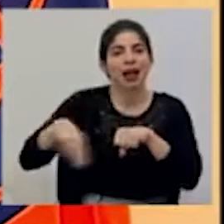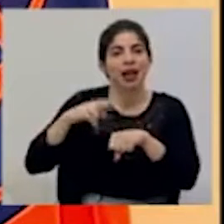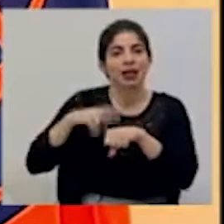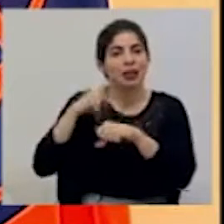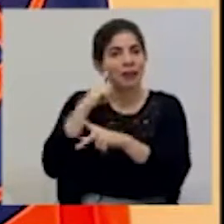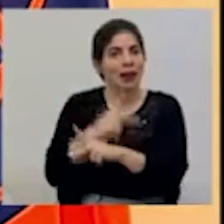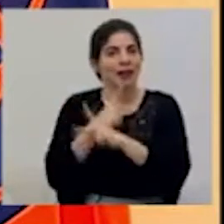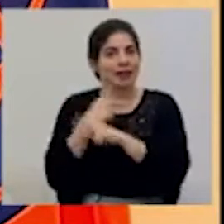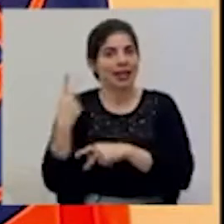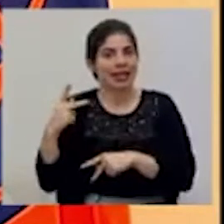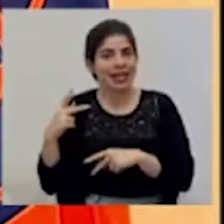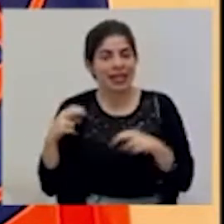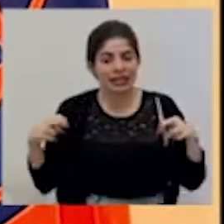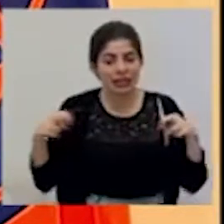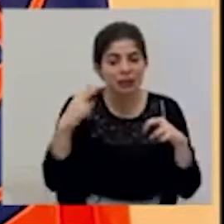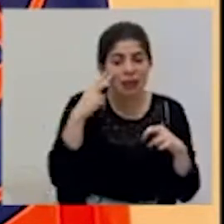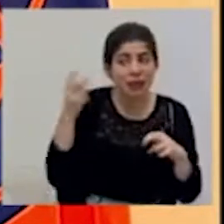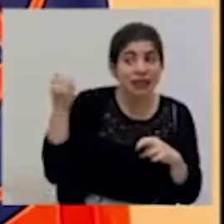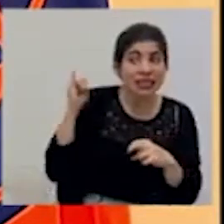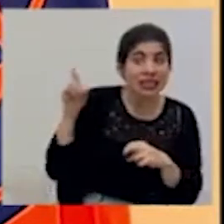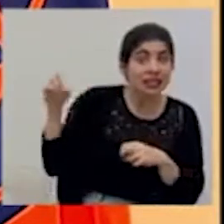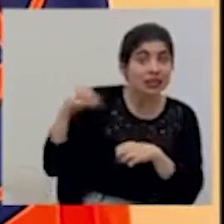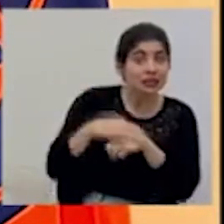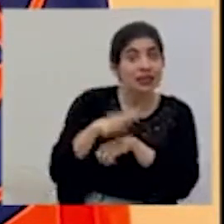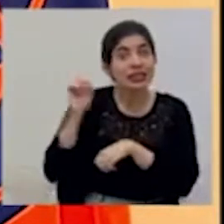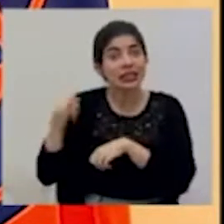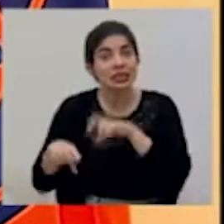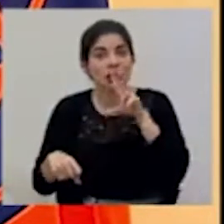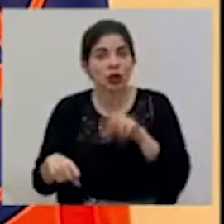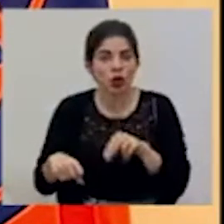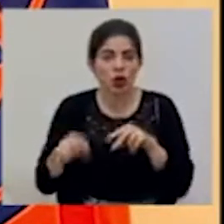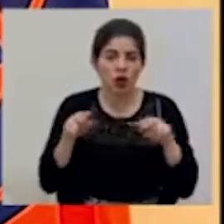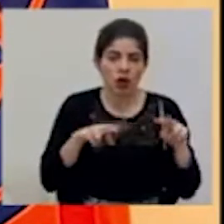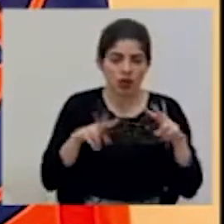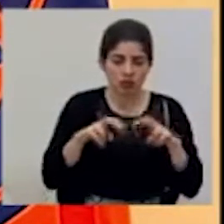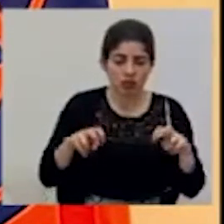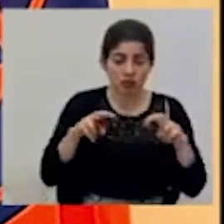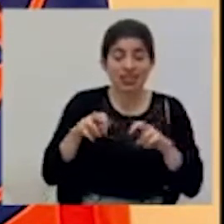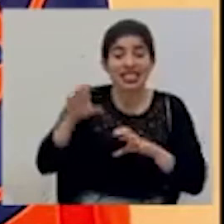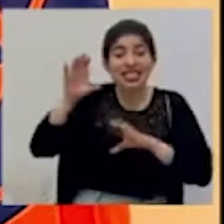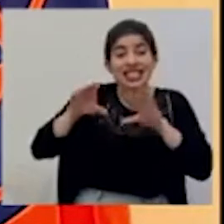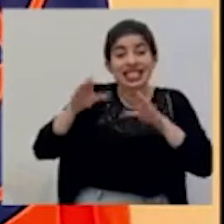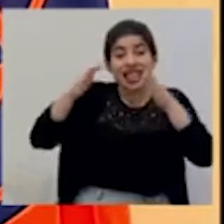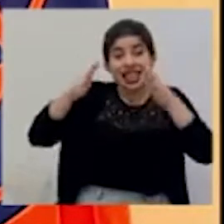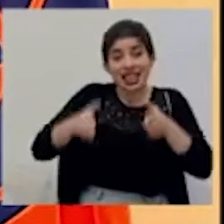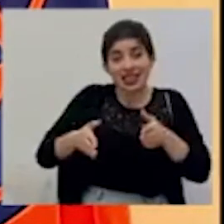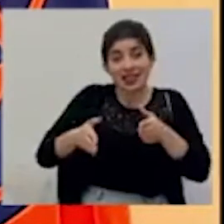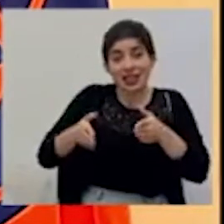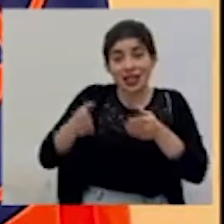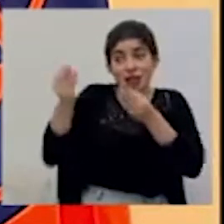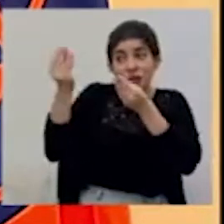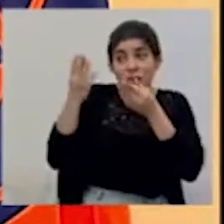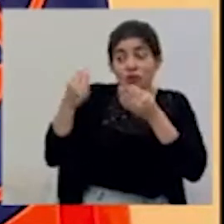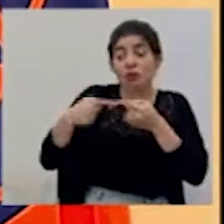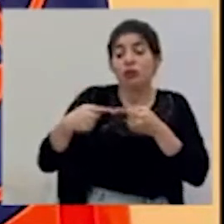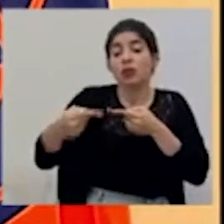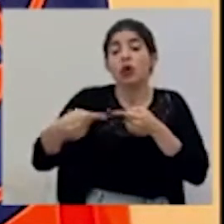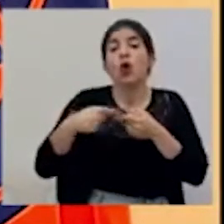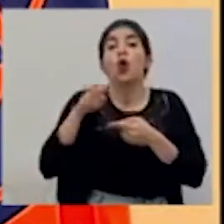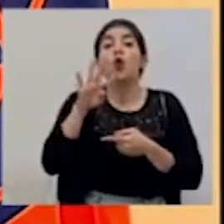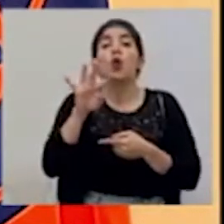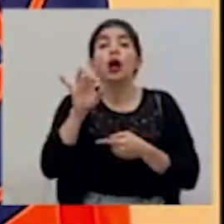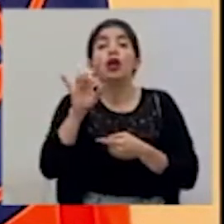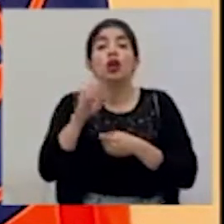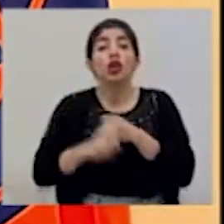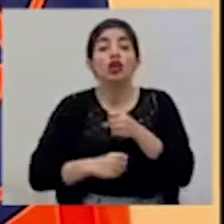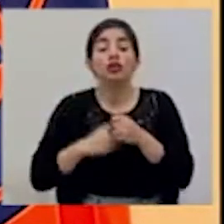la posible influencia. De acuerdo con los datos que nos dan los organismos científicos, en las próximas 48 horas este fenómeno no